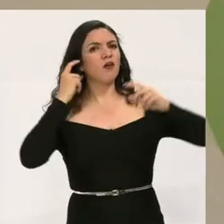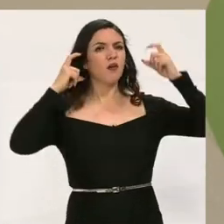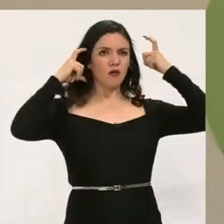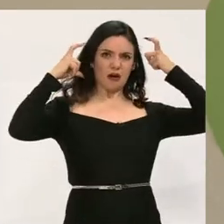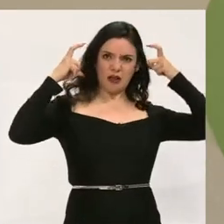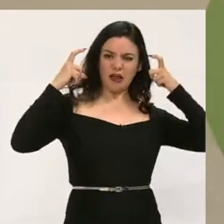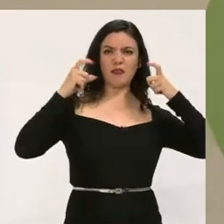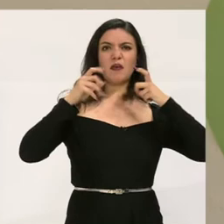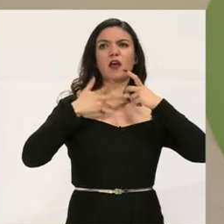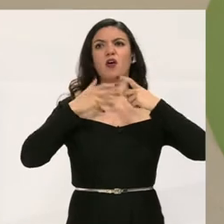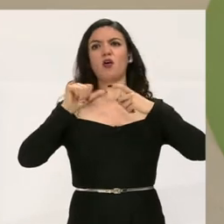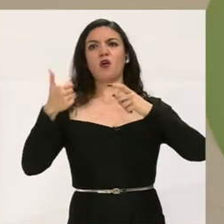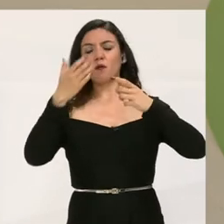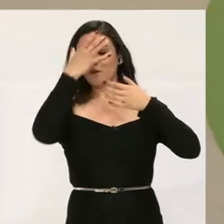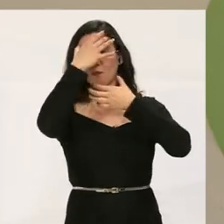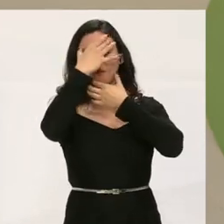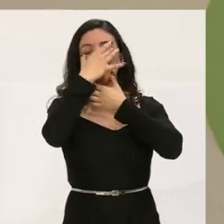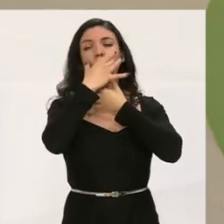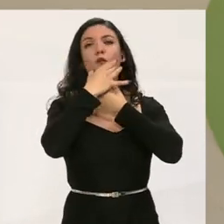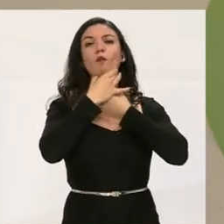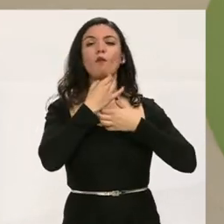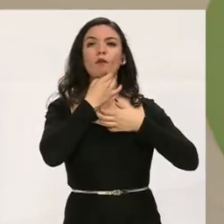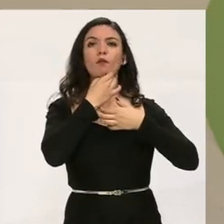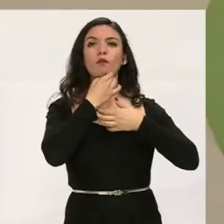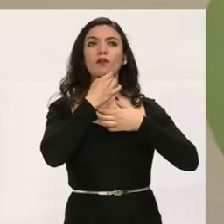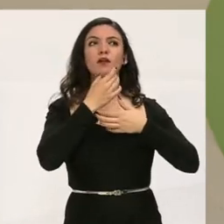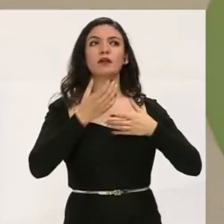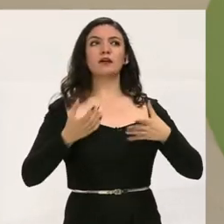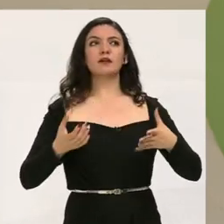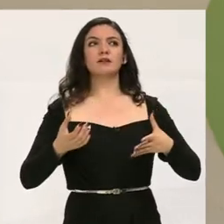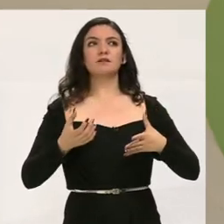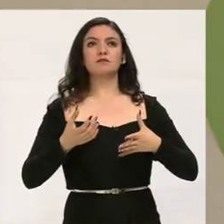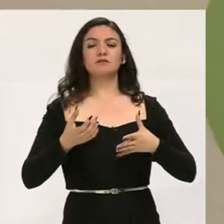uno que tienen las orejas grandes, que tienen como la cara alargada,